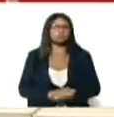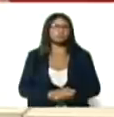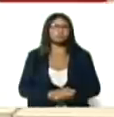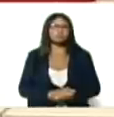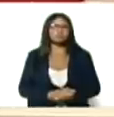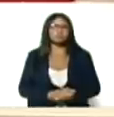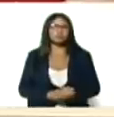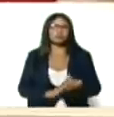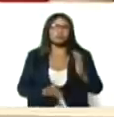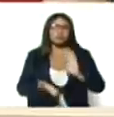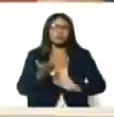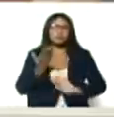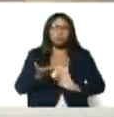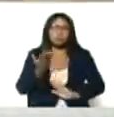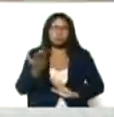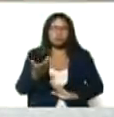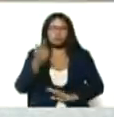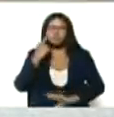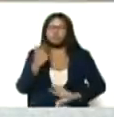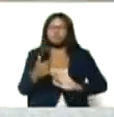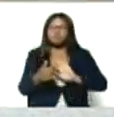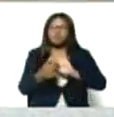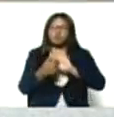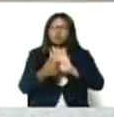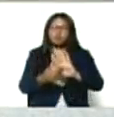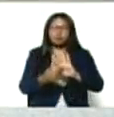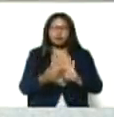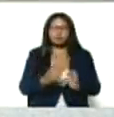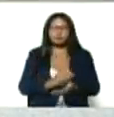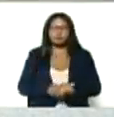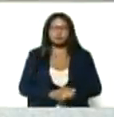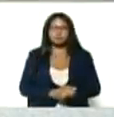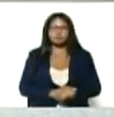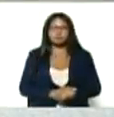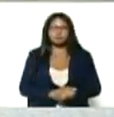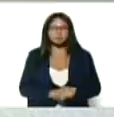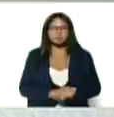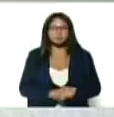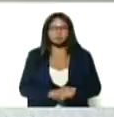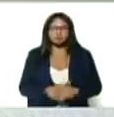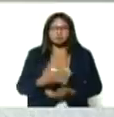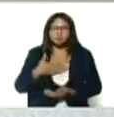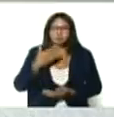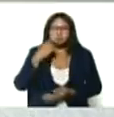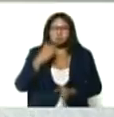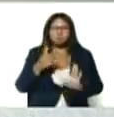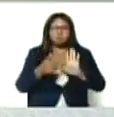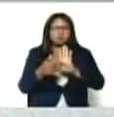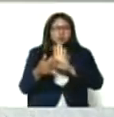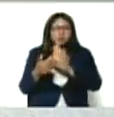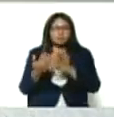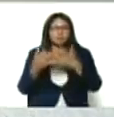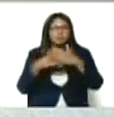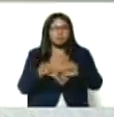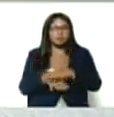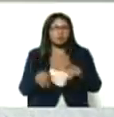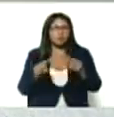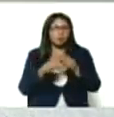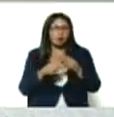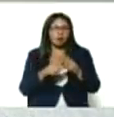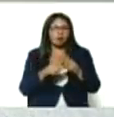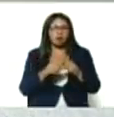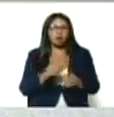Importante. Se ha presentado lo que puedo denominar una metódica integral